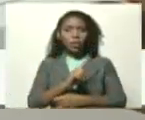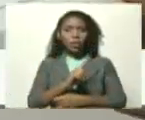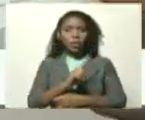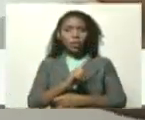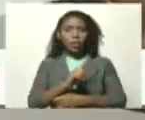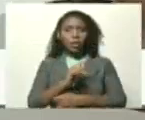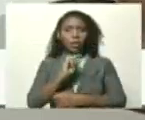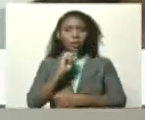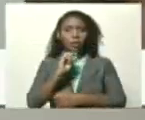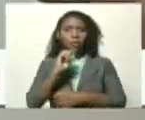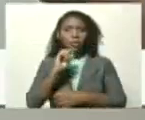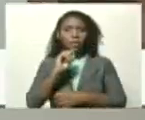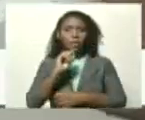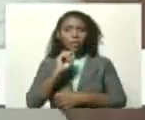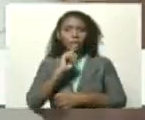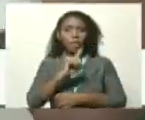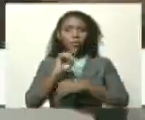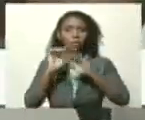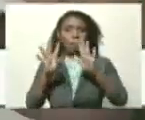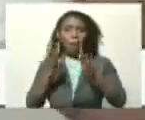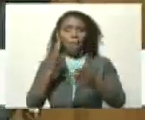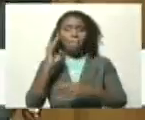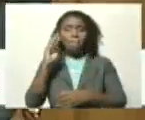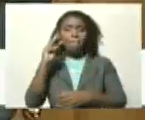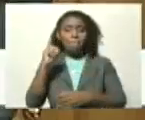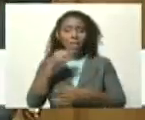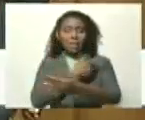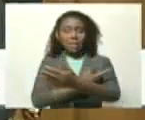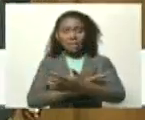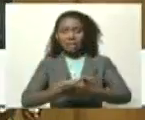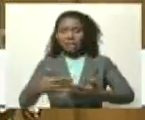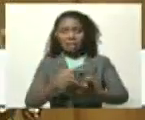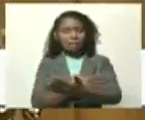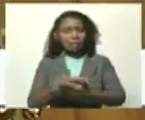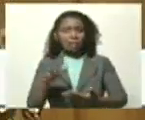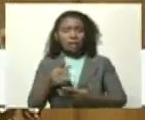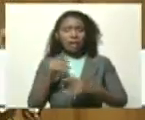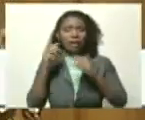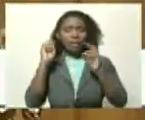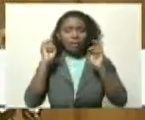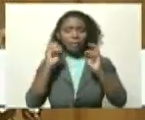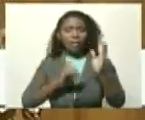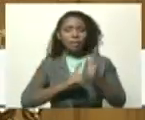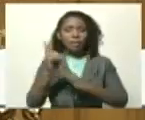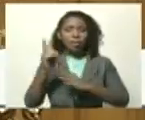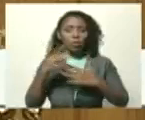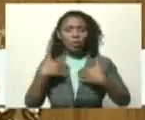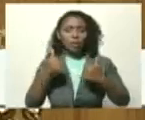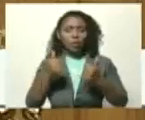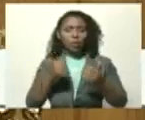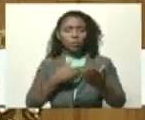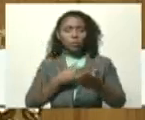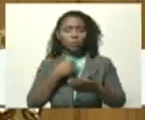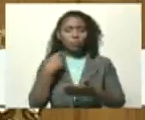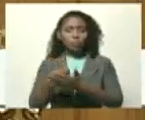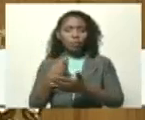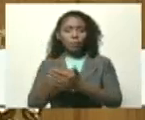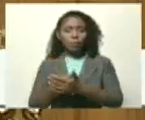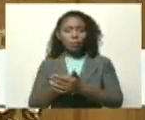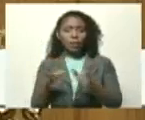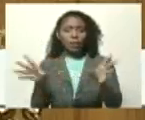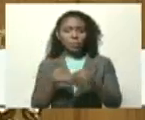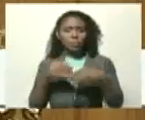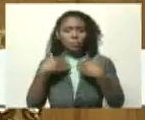19 millardos en asistencia humanitaria, económica, de desarrollo y de salud. En